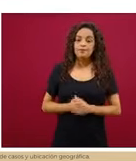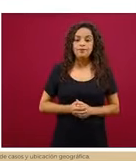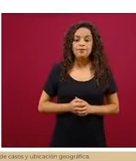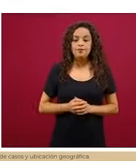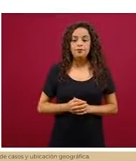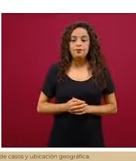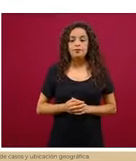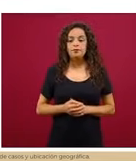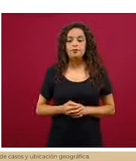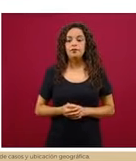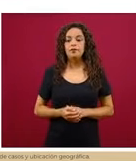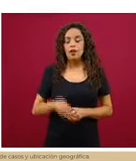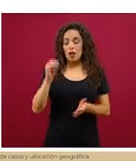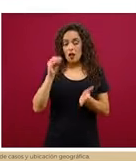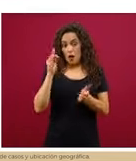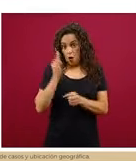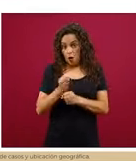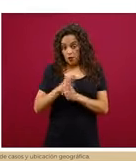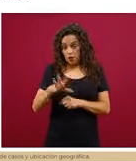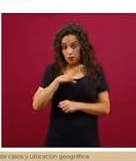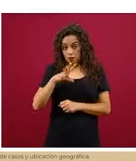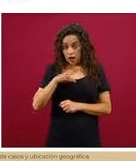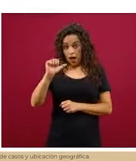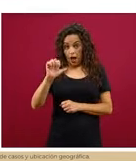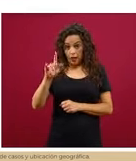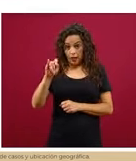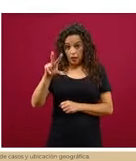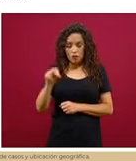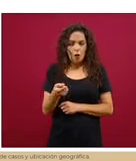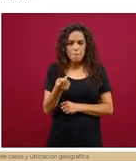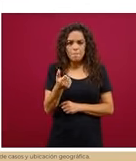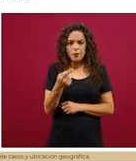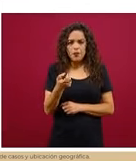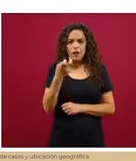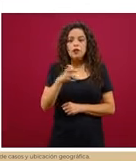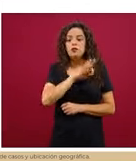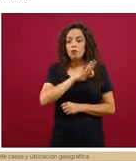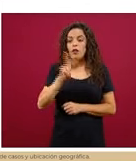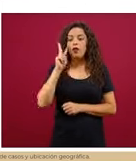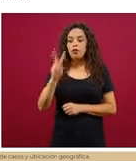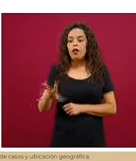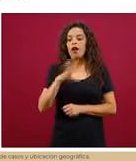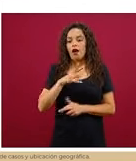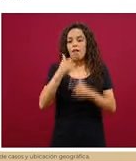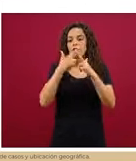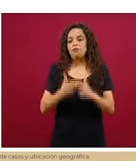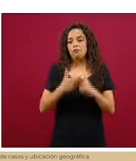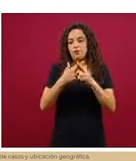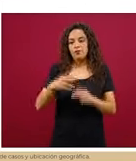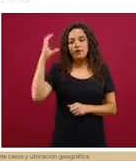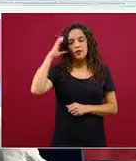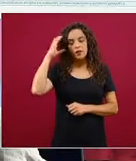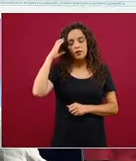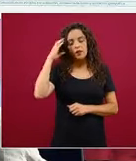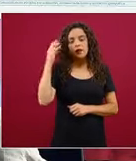tiene actualmente en la entidad, pues bueno, vemos también una ocupación tanto de camas general como de camas críticas del